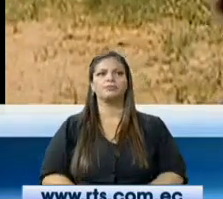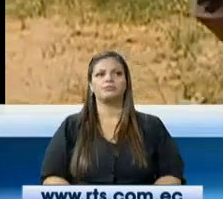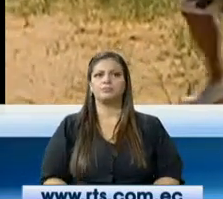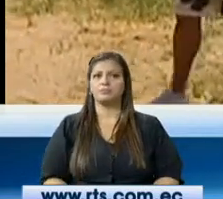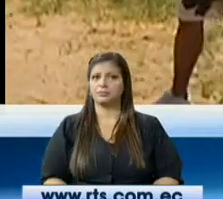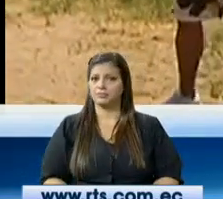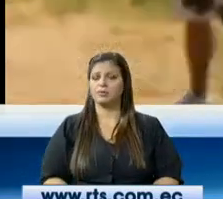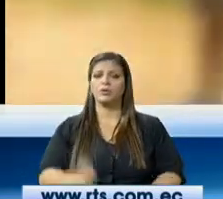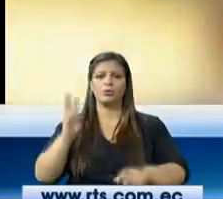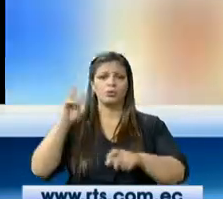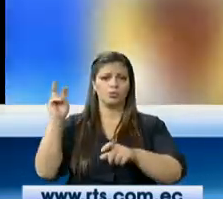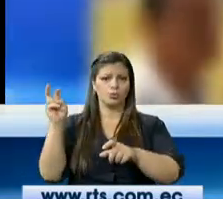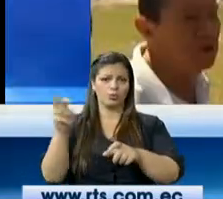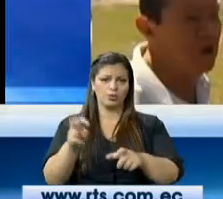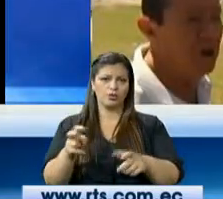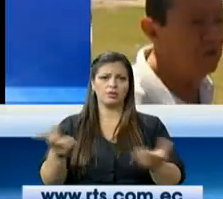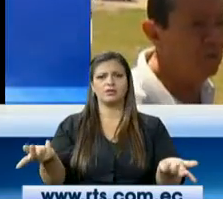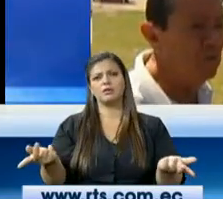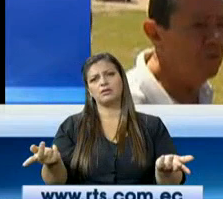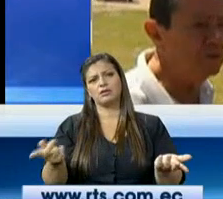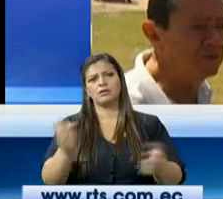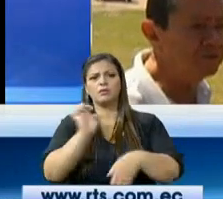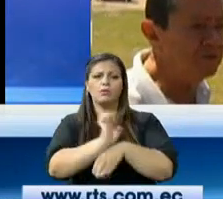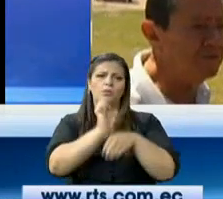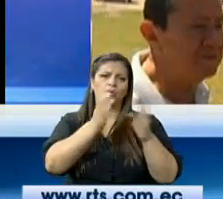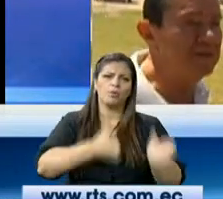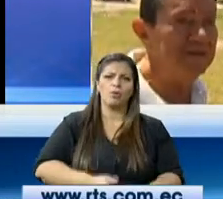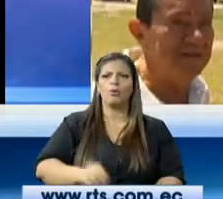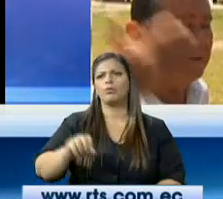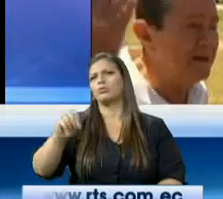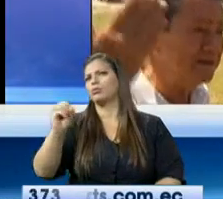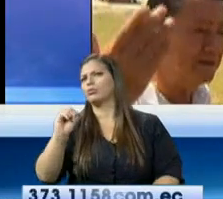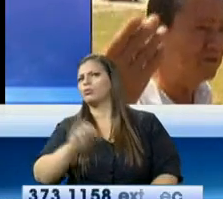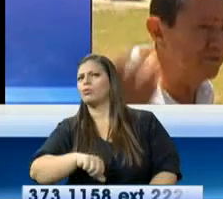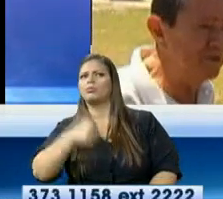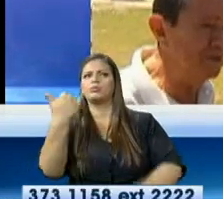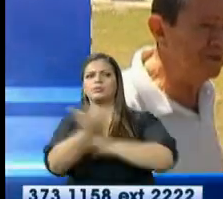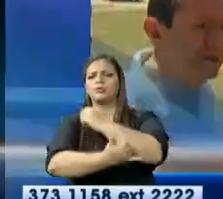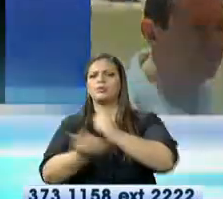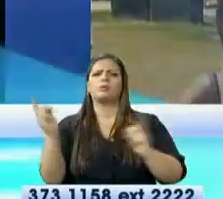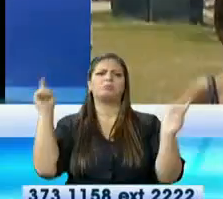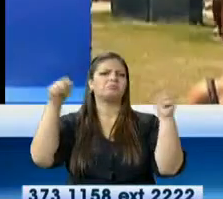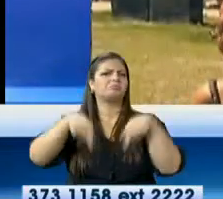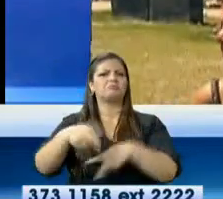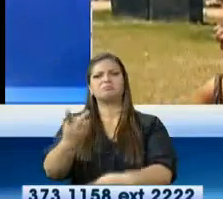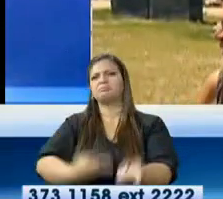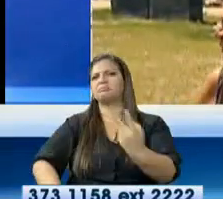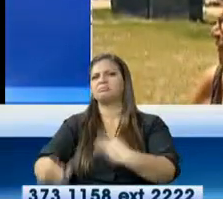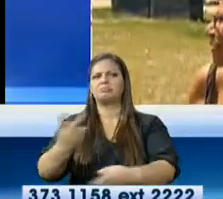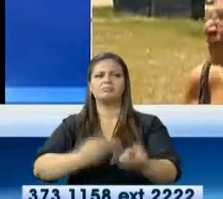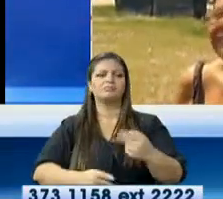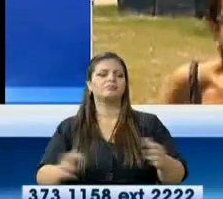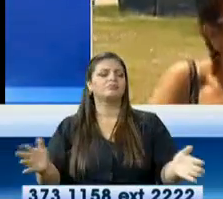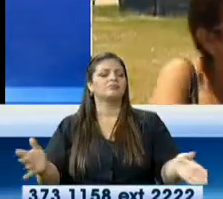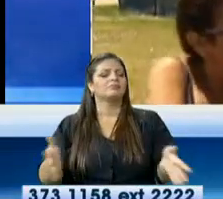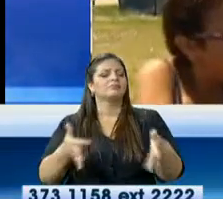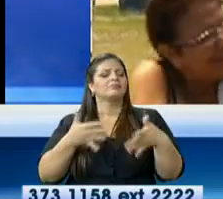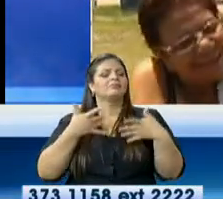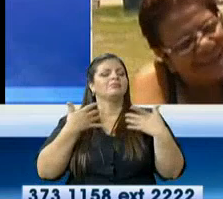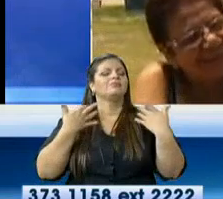como extranjeros. Sí, claro, especialmente el aire que nos brinda. Bien, por resto, ¿cómo